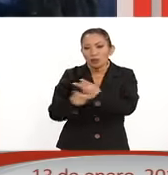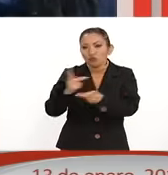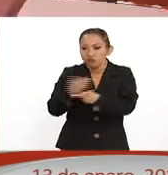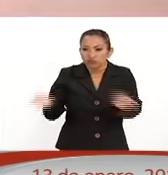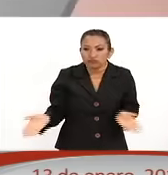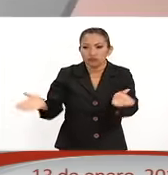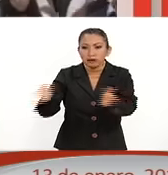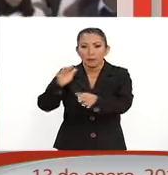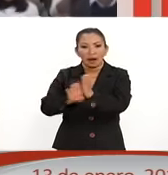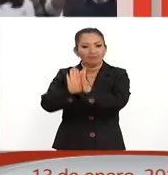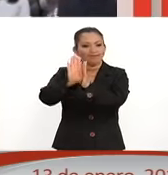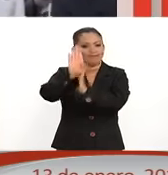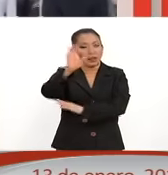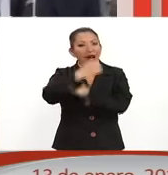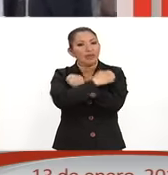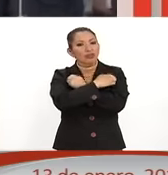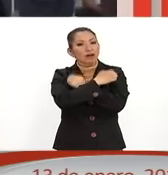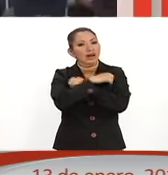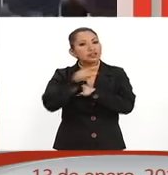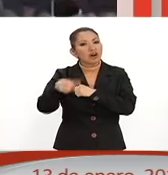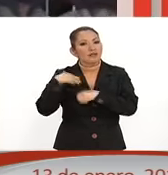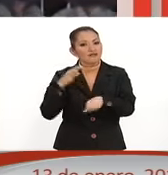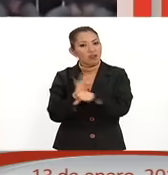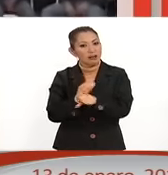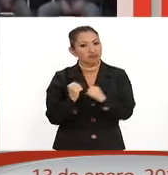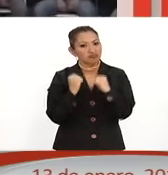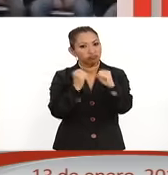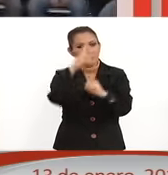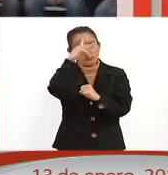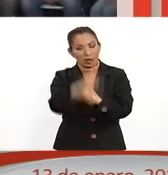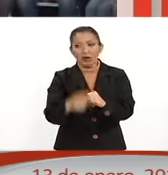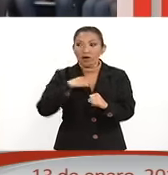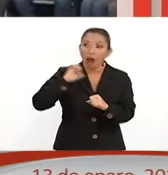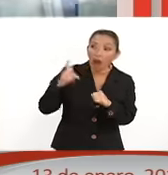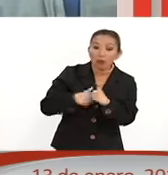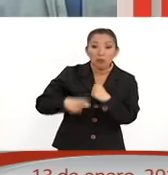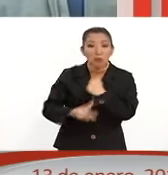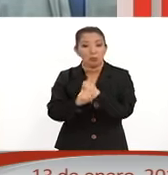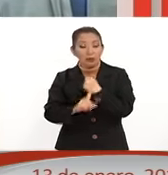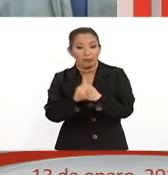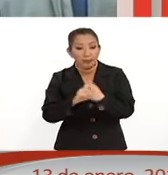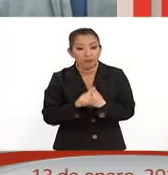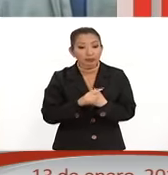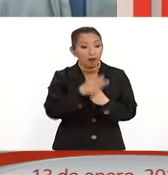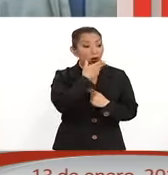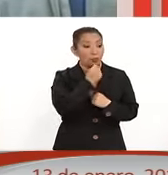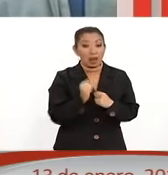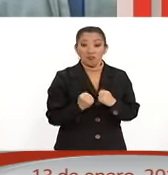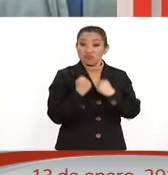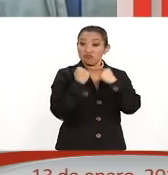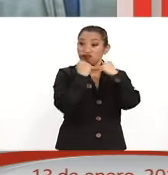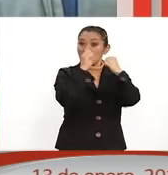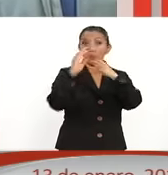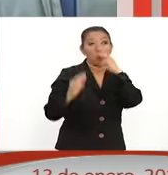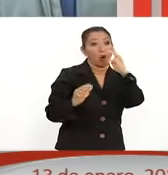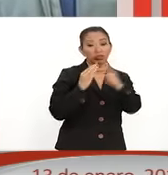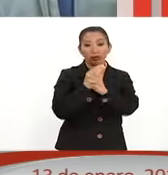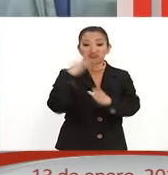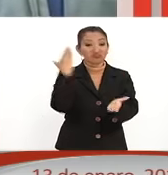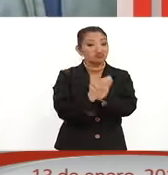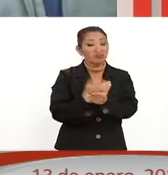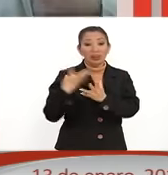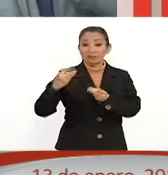productividad. La educación es la fortaleza del país ante cualquier reto. Ni el hombre más poderoso del mundo va a poder frenar